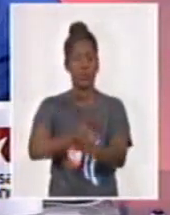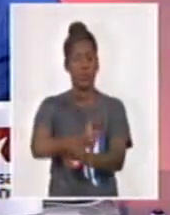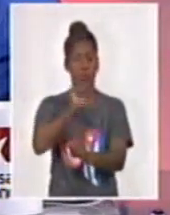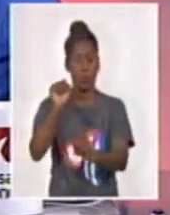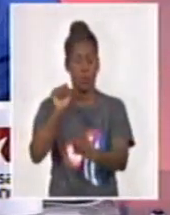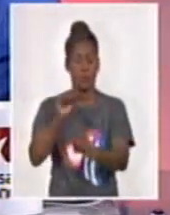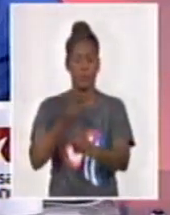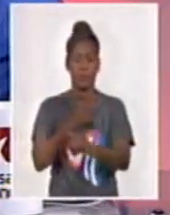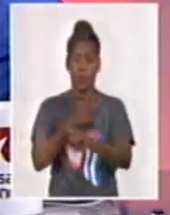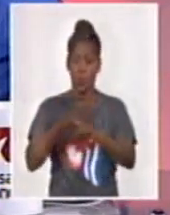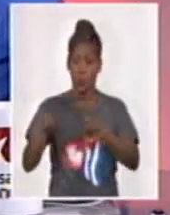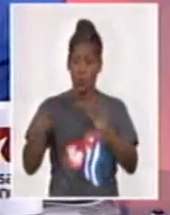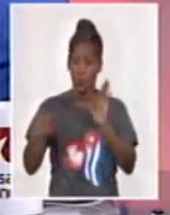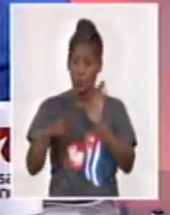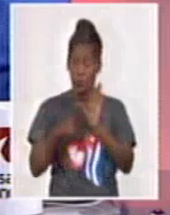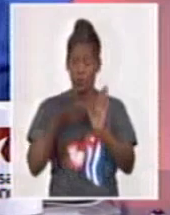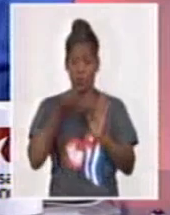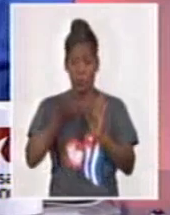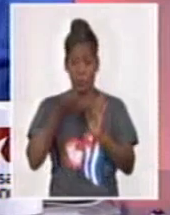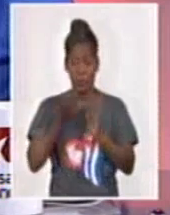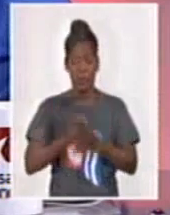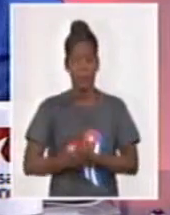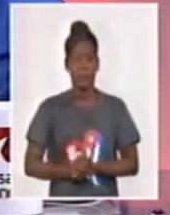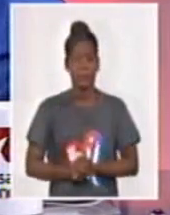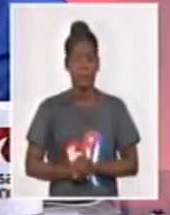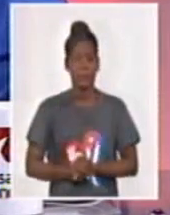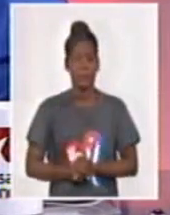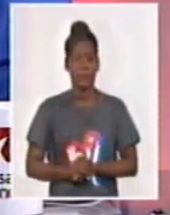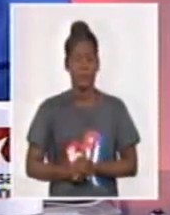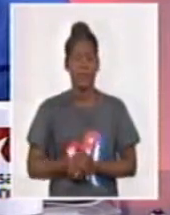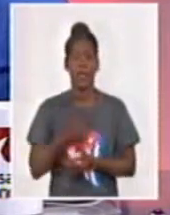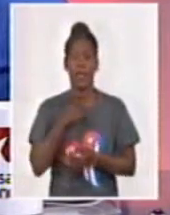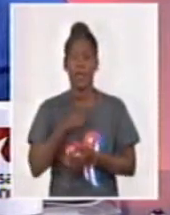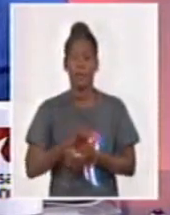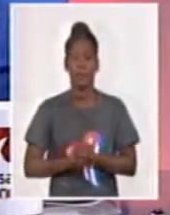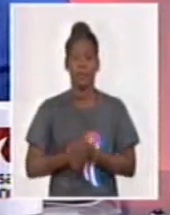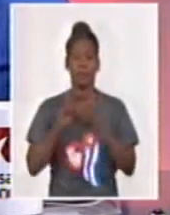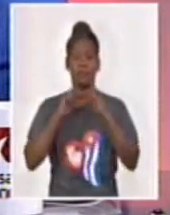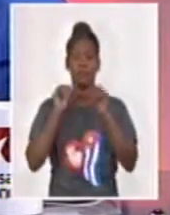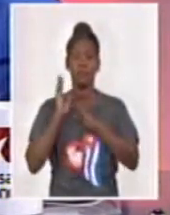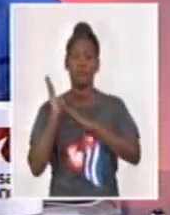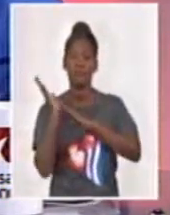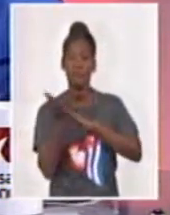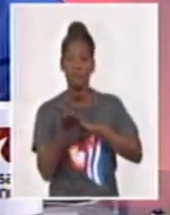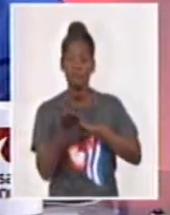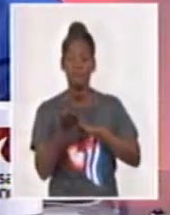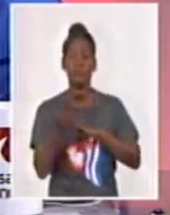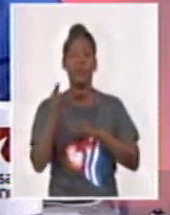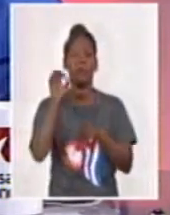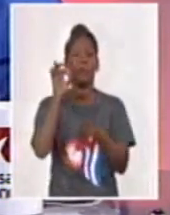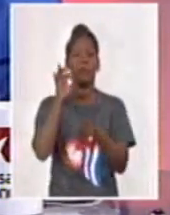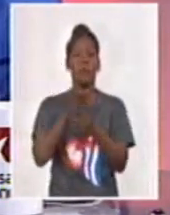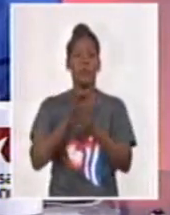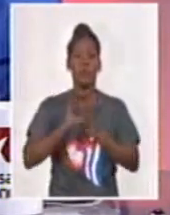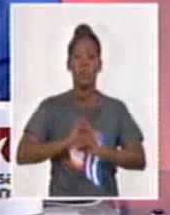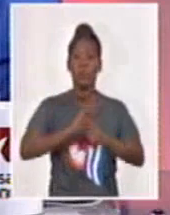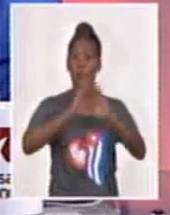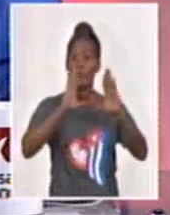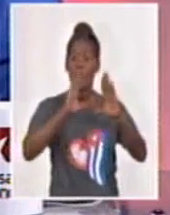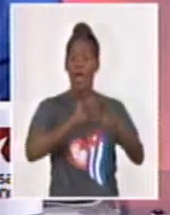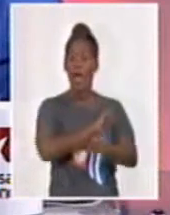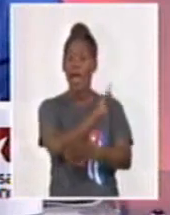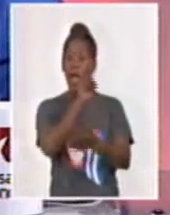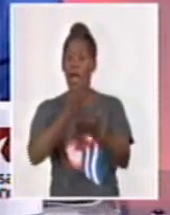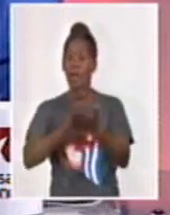bueno, la prestación de servicios en estas unidades sería hasta las 9:30 de la noche. Para ello vamos